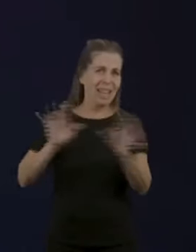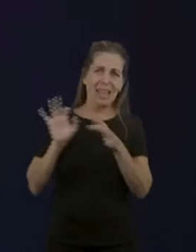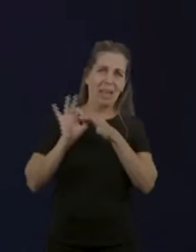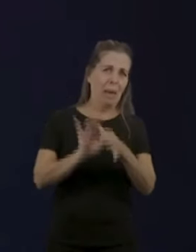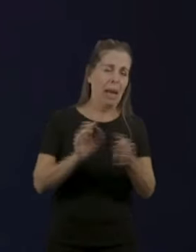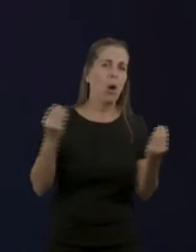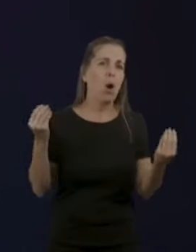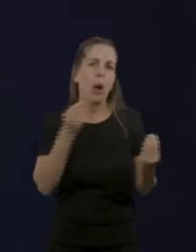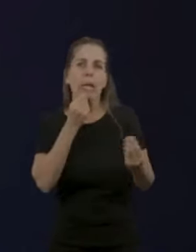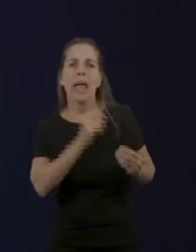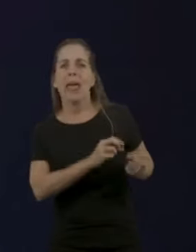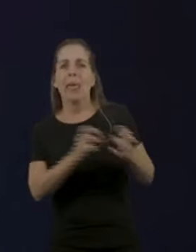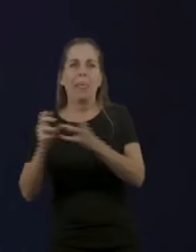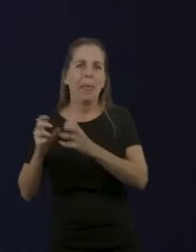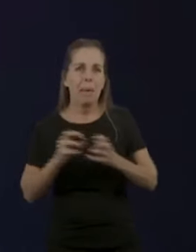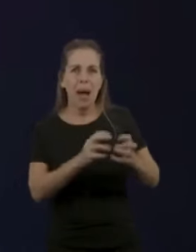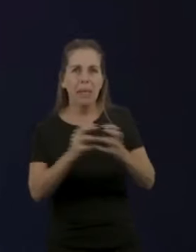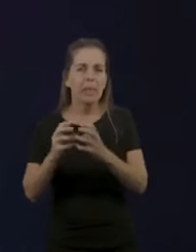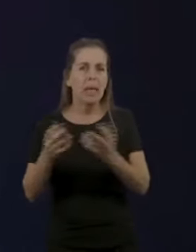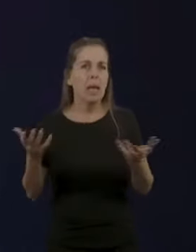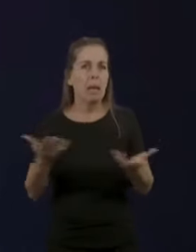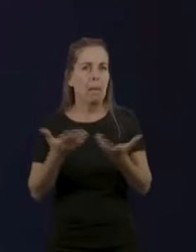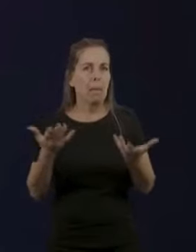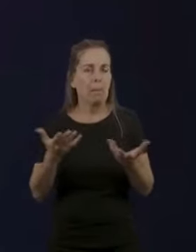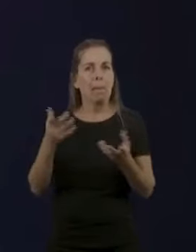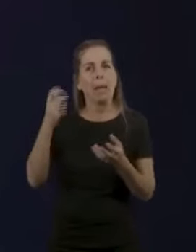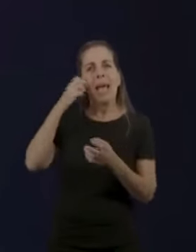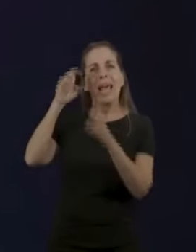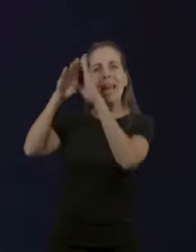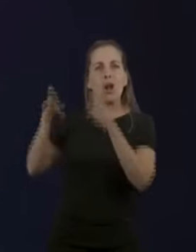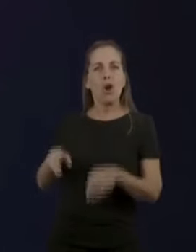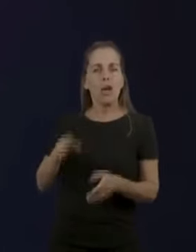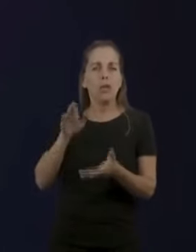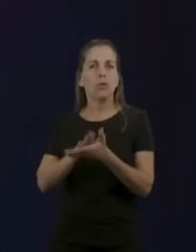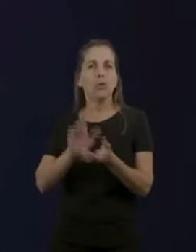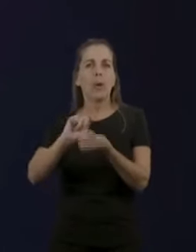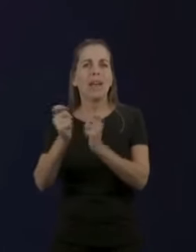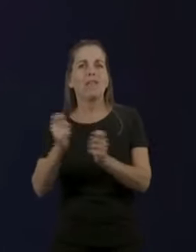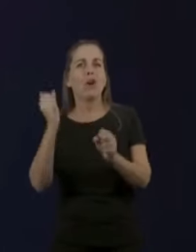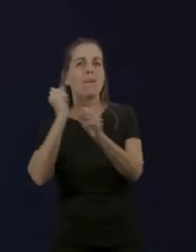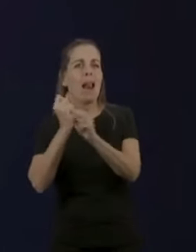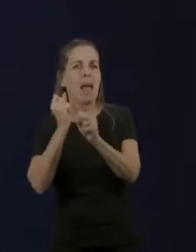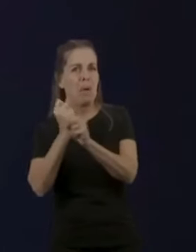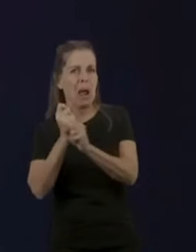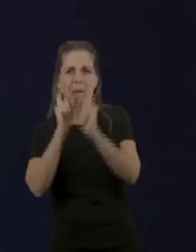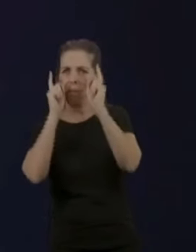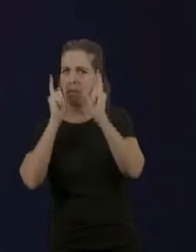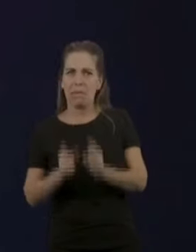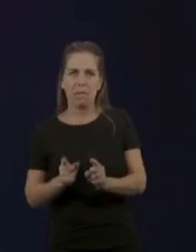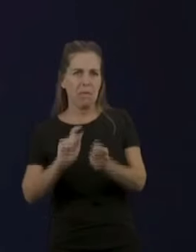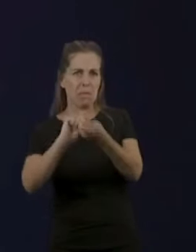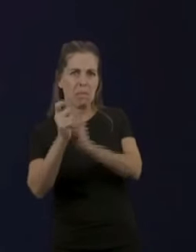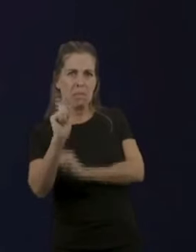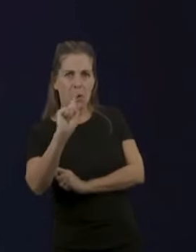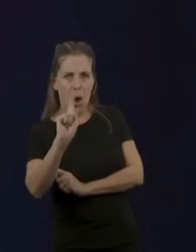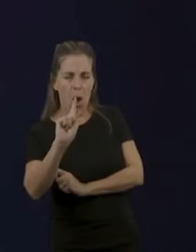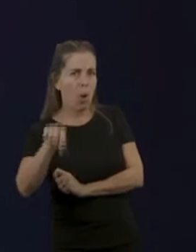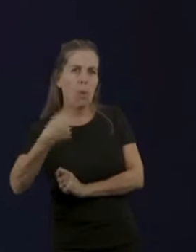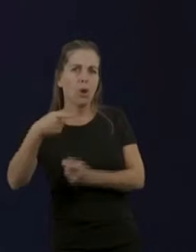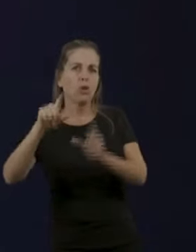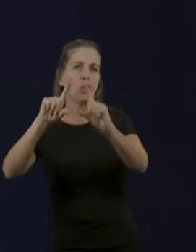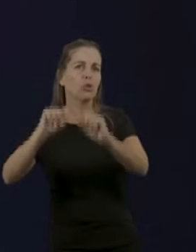que puede haber en en en el poder legislativo en en términos laborales o no importa en el resto de los de los